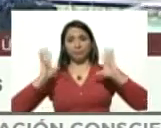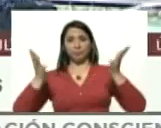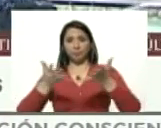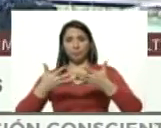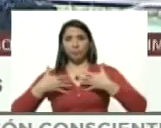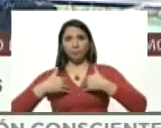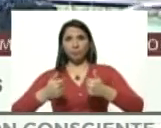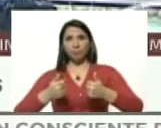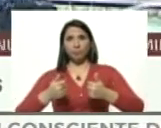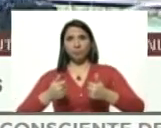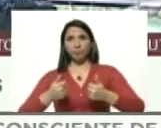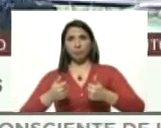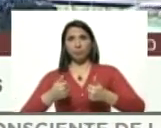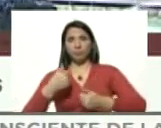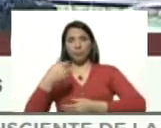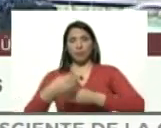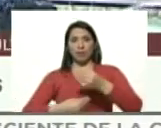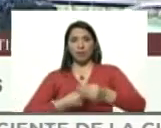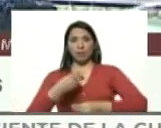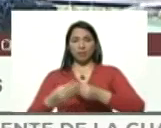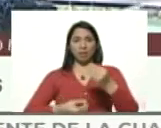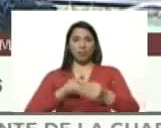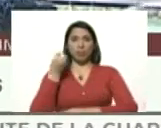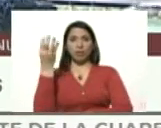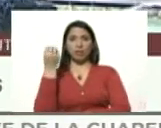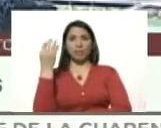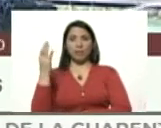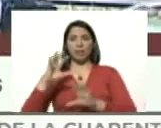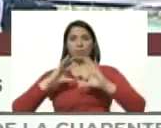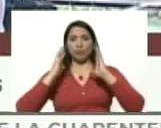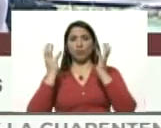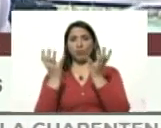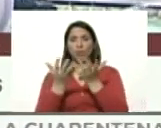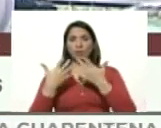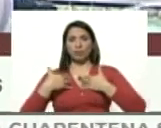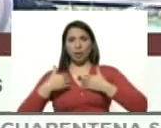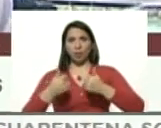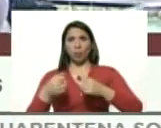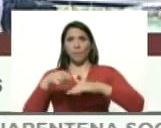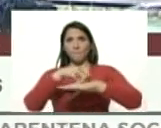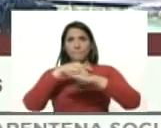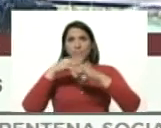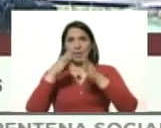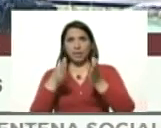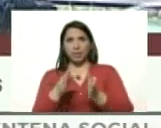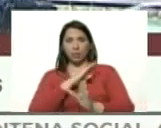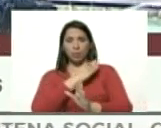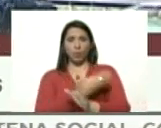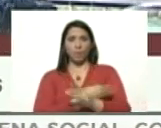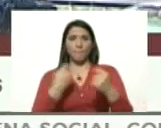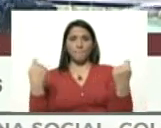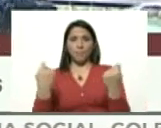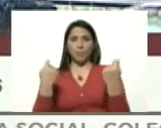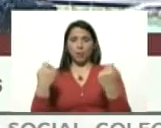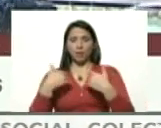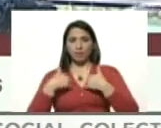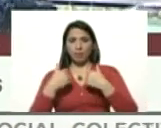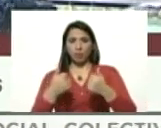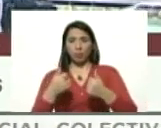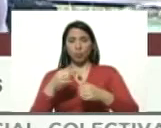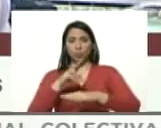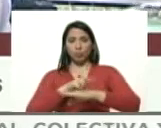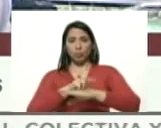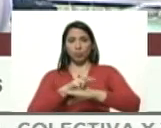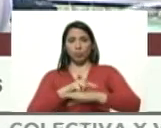Salud estará realizando la Asamblea Mundial de la Salud y el ministro del Poder Popular para la Salud, el doctor Carlos